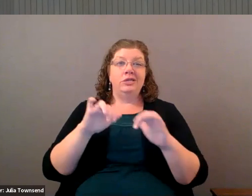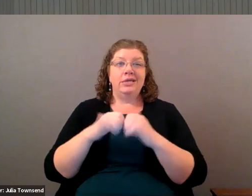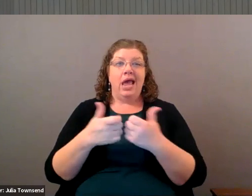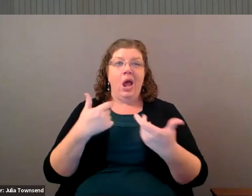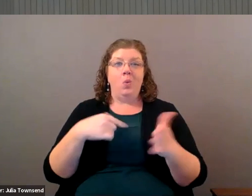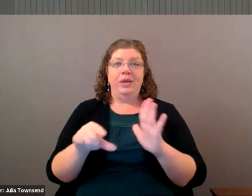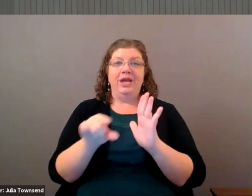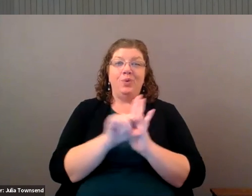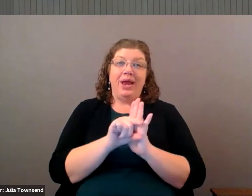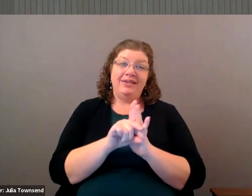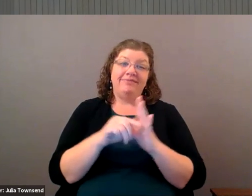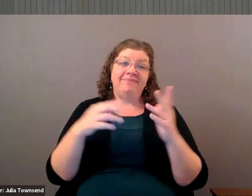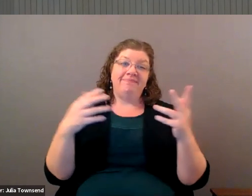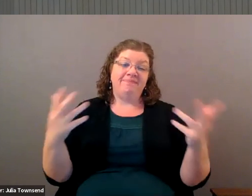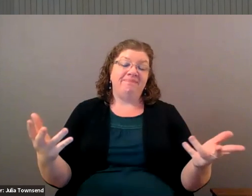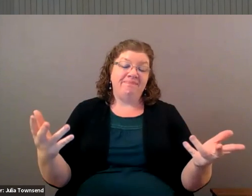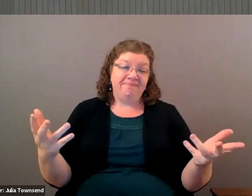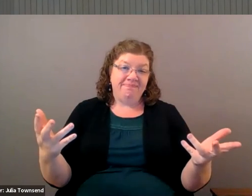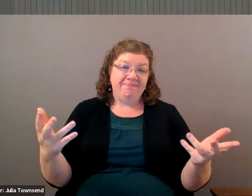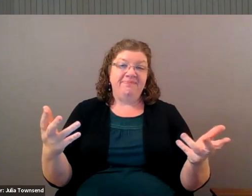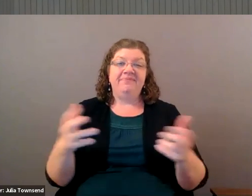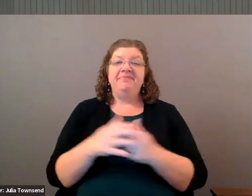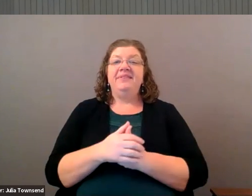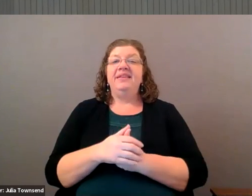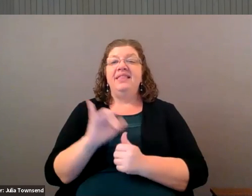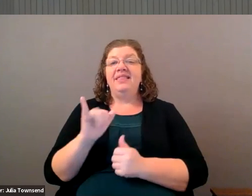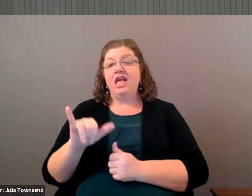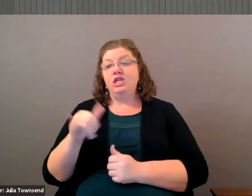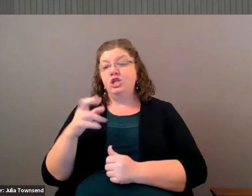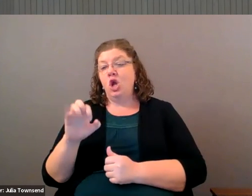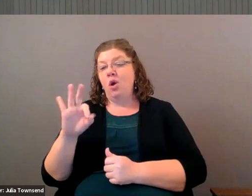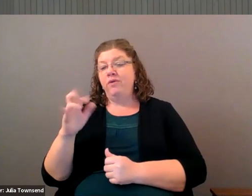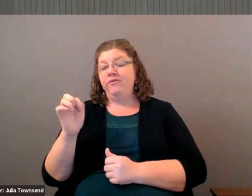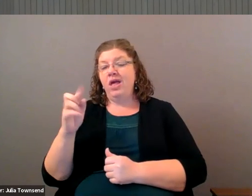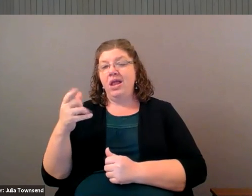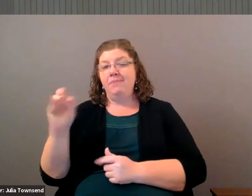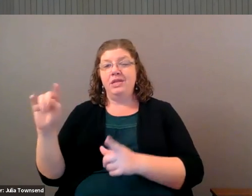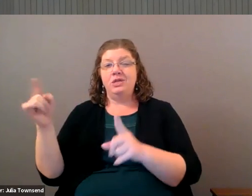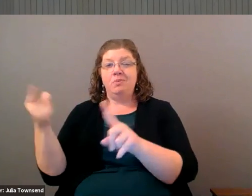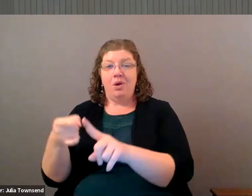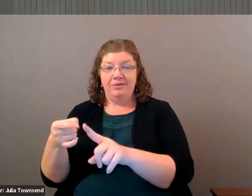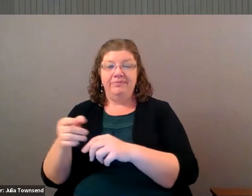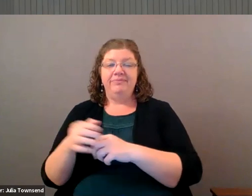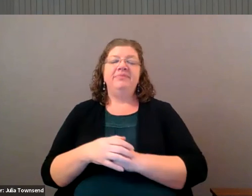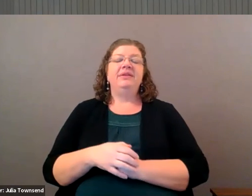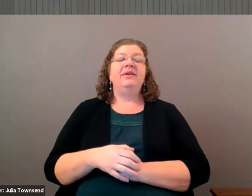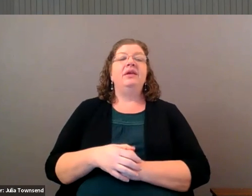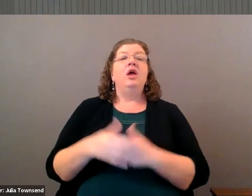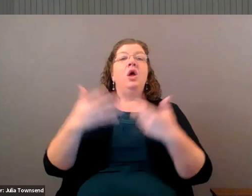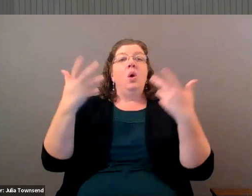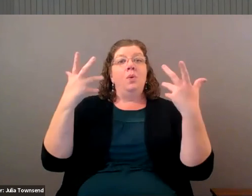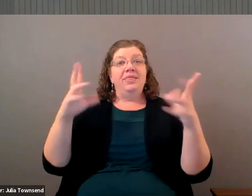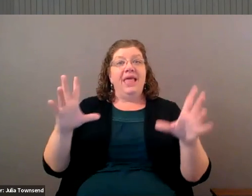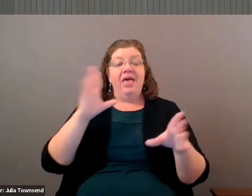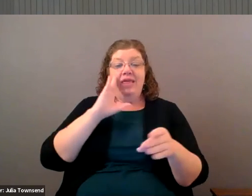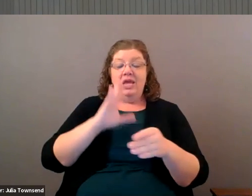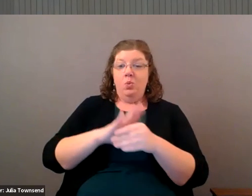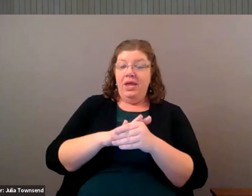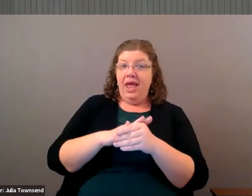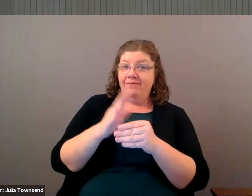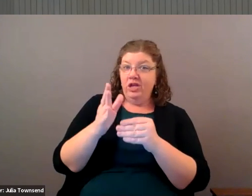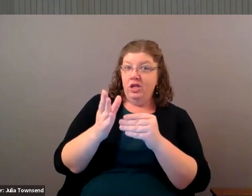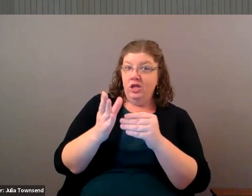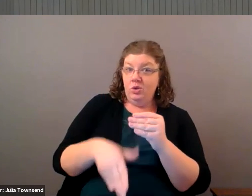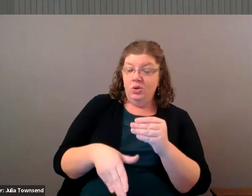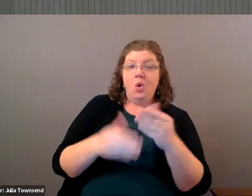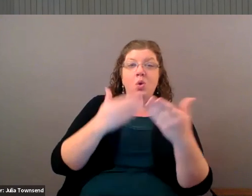evaluamos, según lo que dijo John Feldman. Y con esto, creo que hemos concluido. Y estamos muy